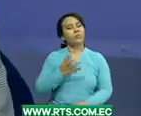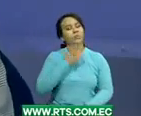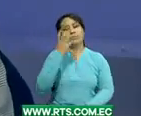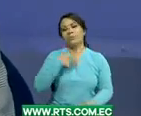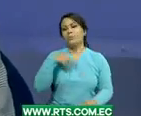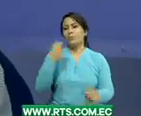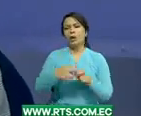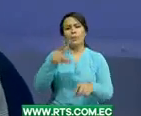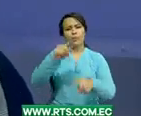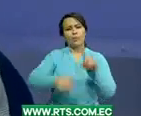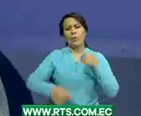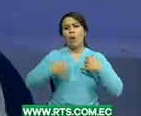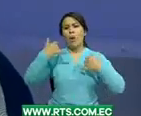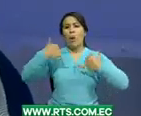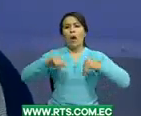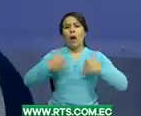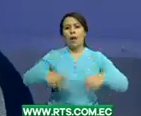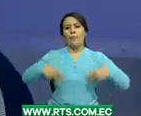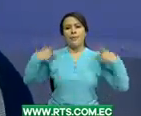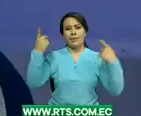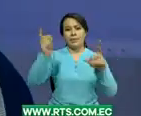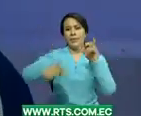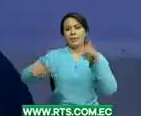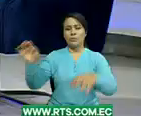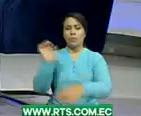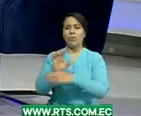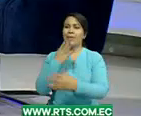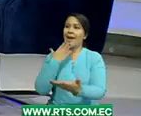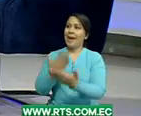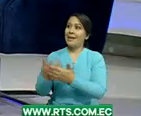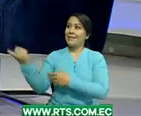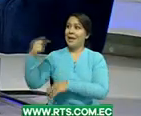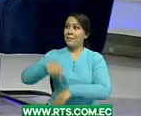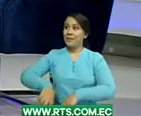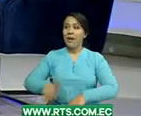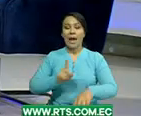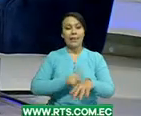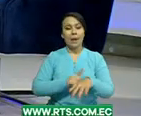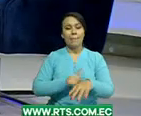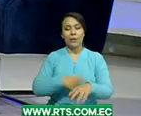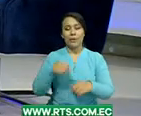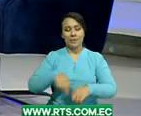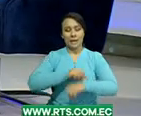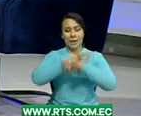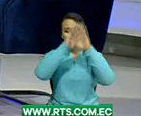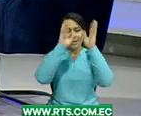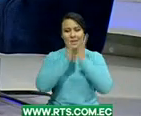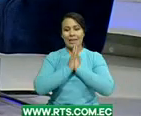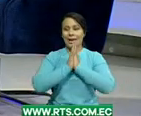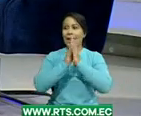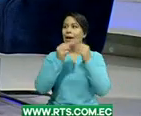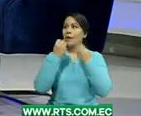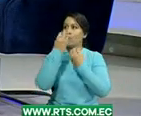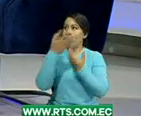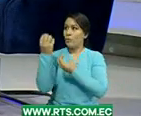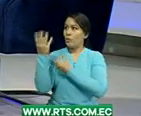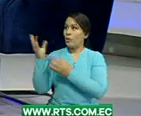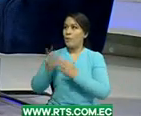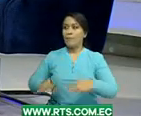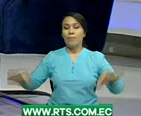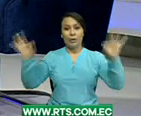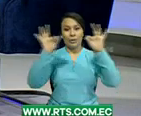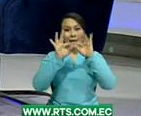No se puede jugar con la seguridad y la vida de los ecuatorianos. Muchísimas gracias por el tiempo que nos ha dispensado esta mañana, Luis. Y los importantes anuncios que